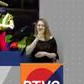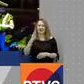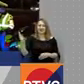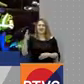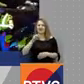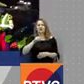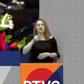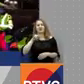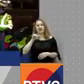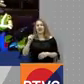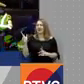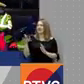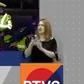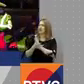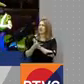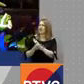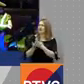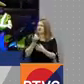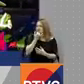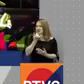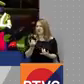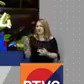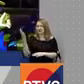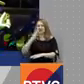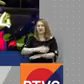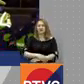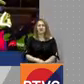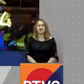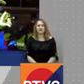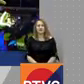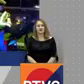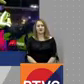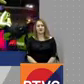buenas noches y cuál es el balance de lo transcurrido en el día